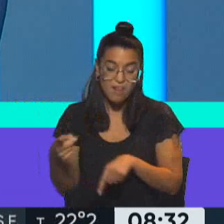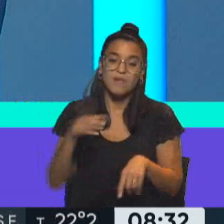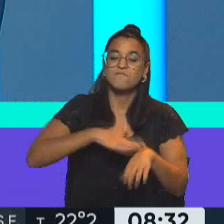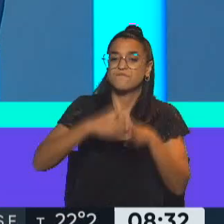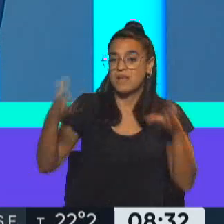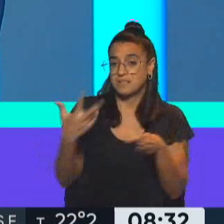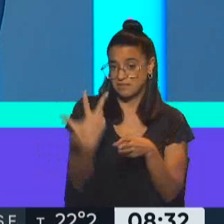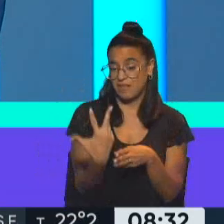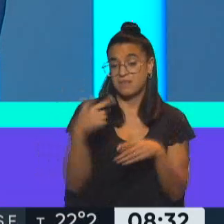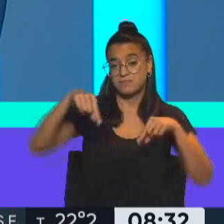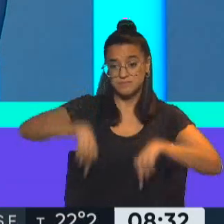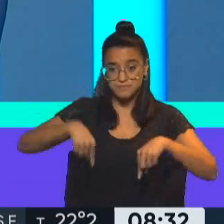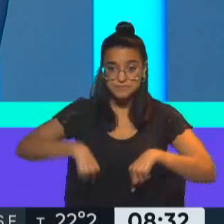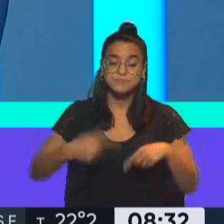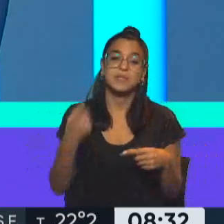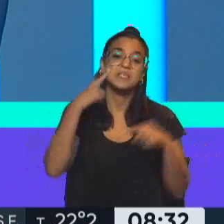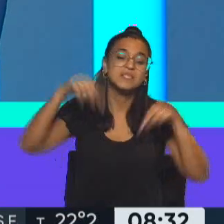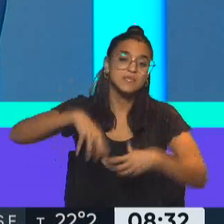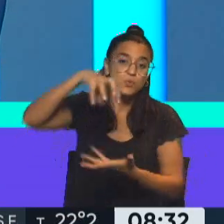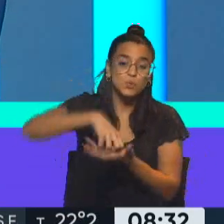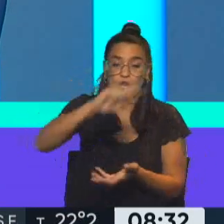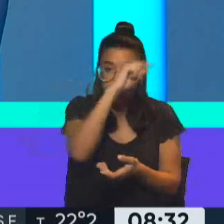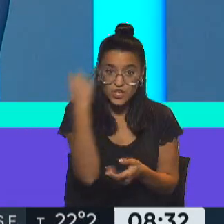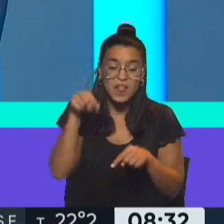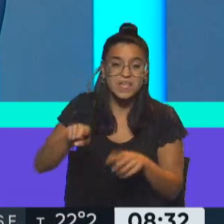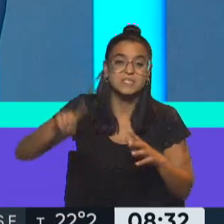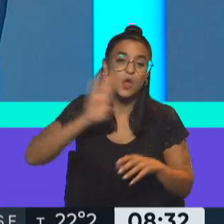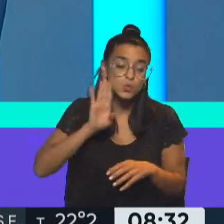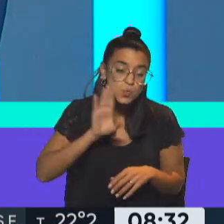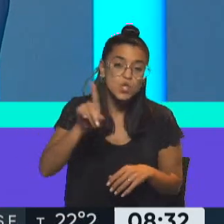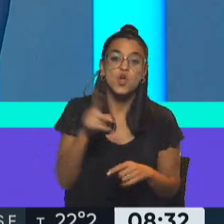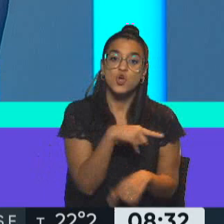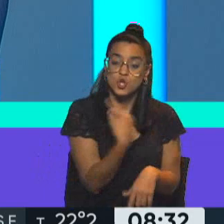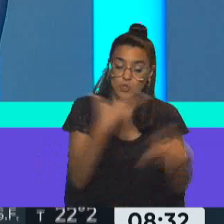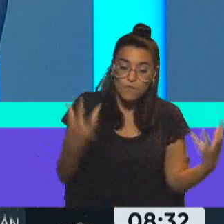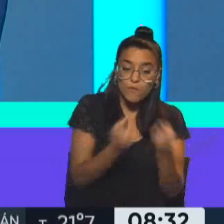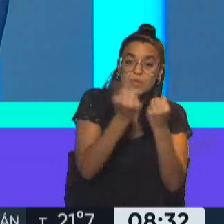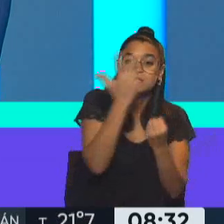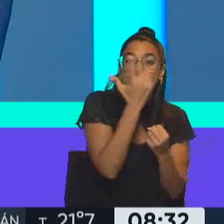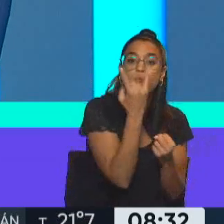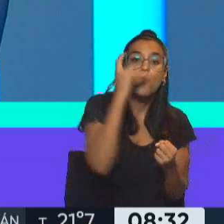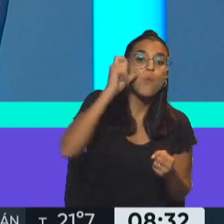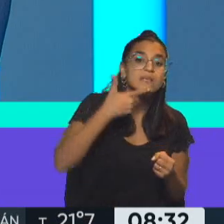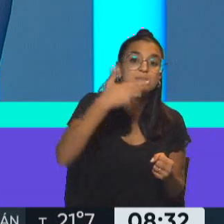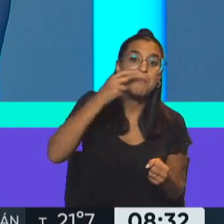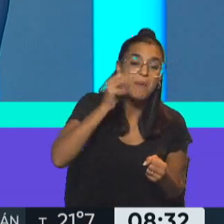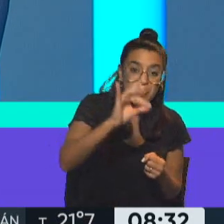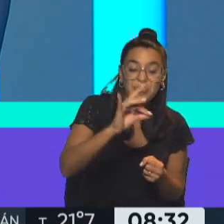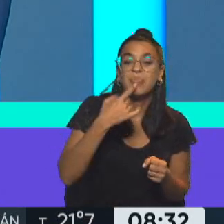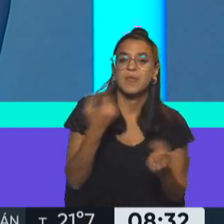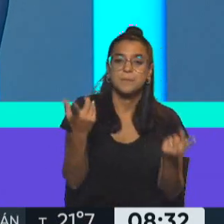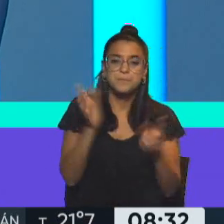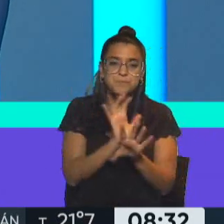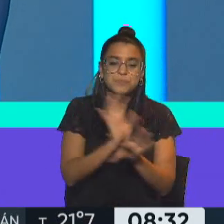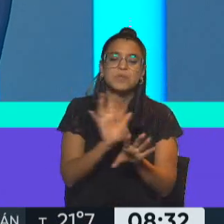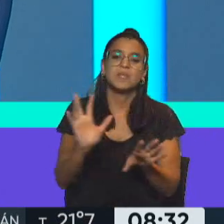fase 3 que encabeza los institutos nacionales de salud de eeuu nosotros desde fundación wolf contribuimos con el enrolamiento